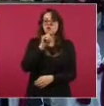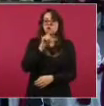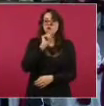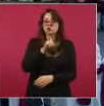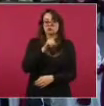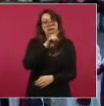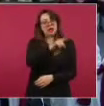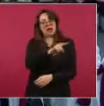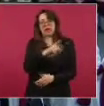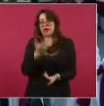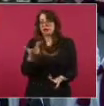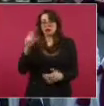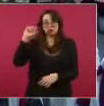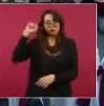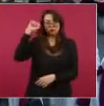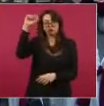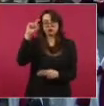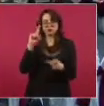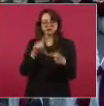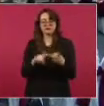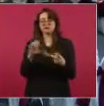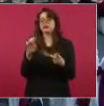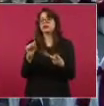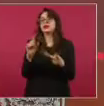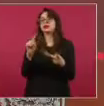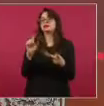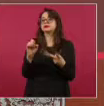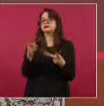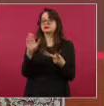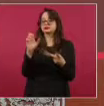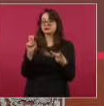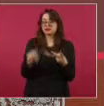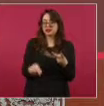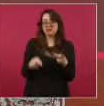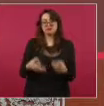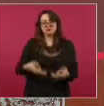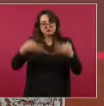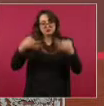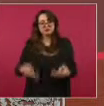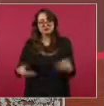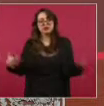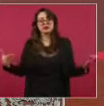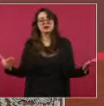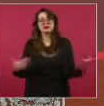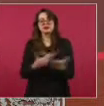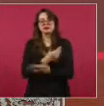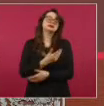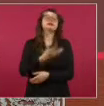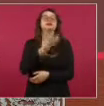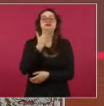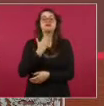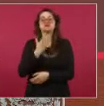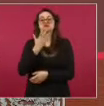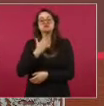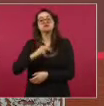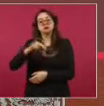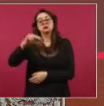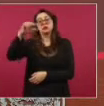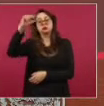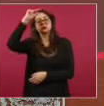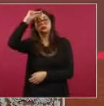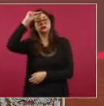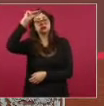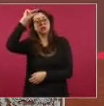decidido; Esteban Vaca Calderón, natural de Tepic, bastante ilustrado e inteligente, que